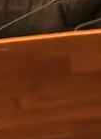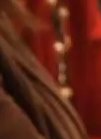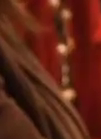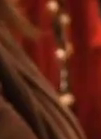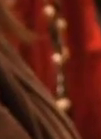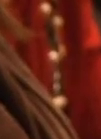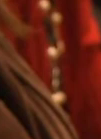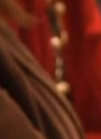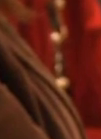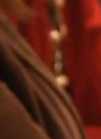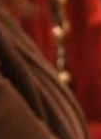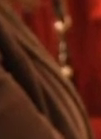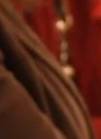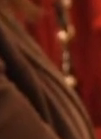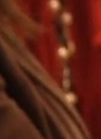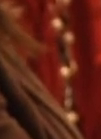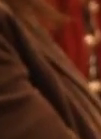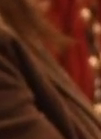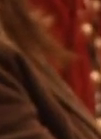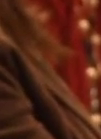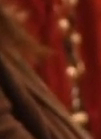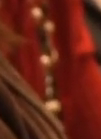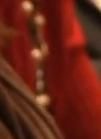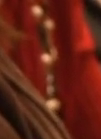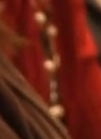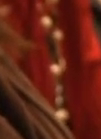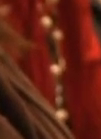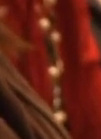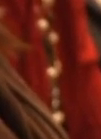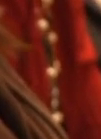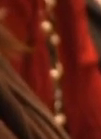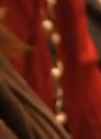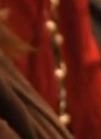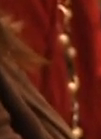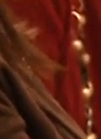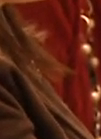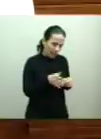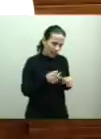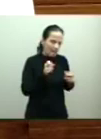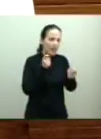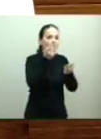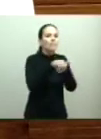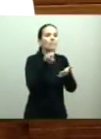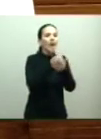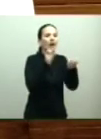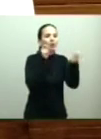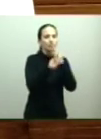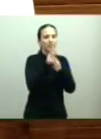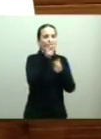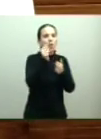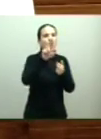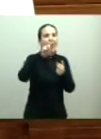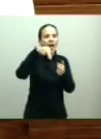calificaba de enemigo de las cuencas y había asegurado que el PP no cerraba pozos mineros. El peaje del Huerna ya no digo más.